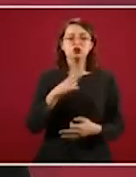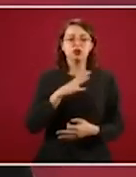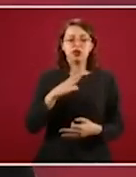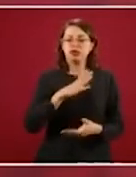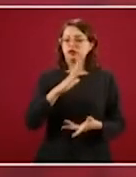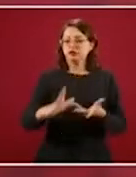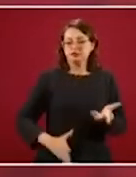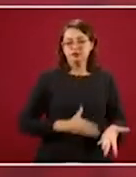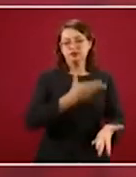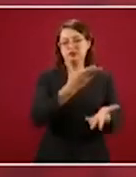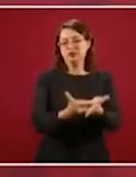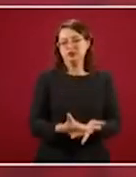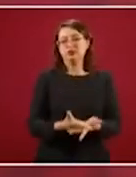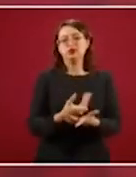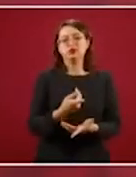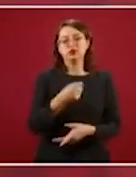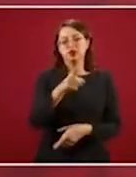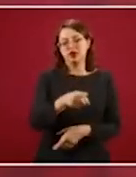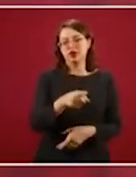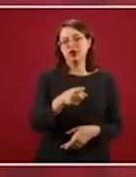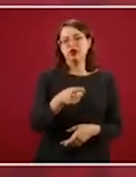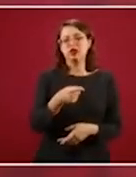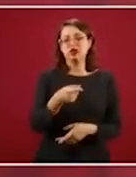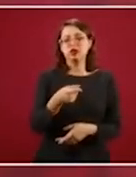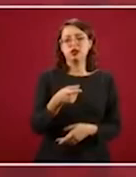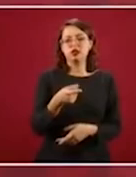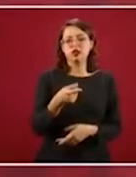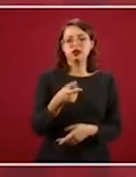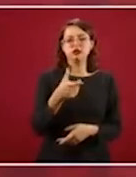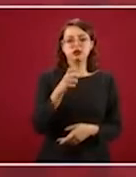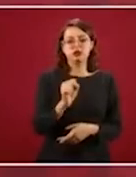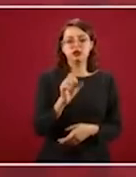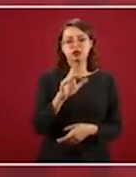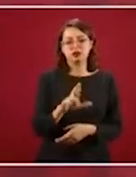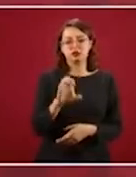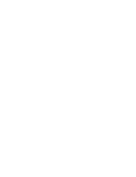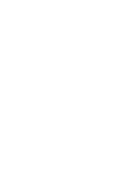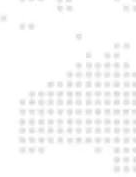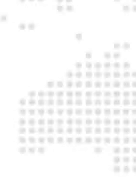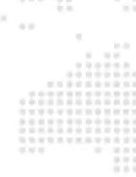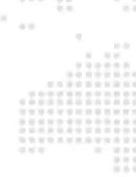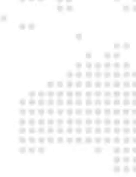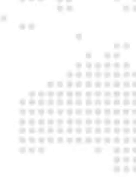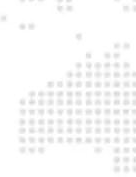en conocimiento de la Secretaría de Relaciones Exteriores.